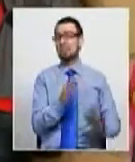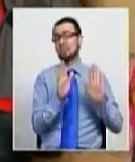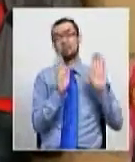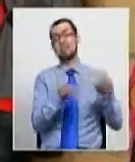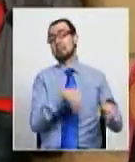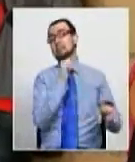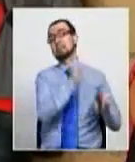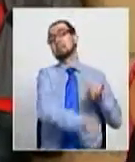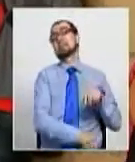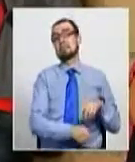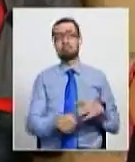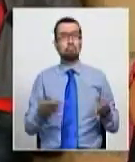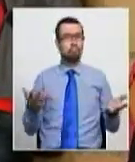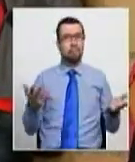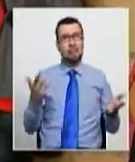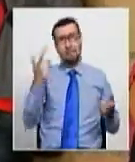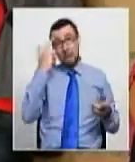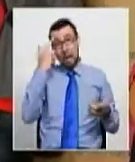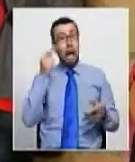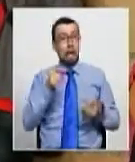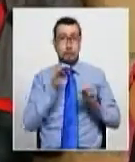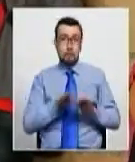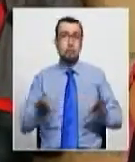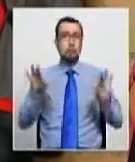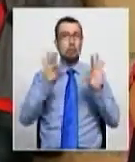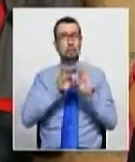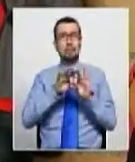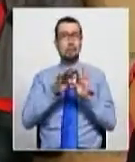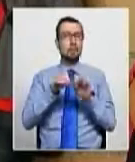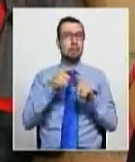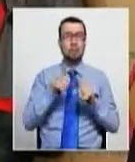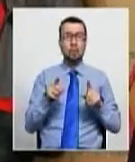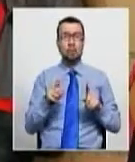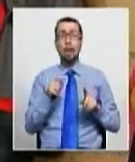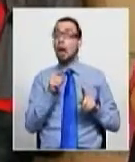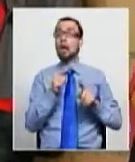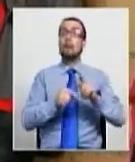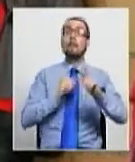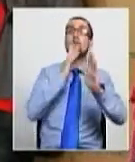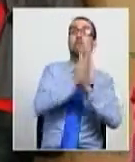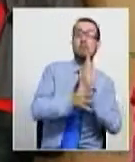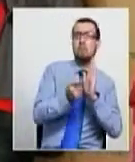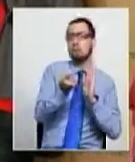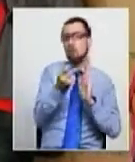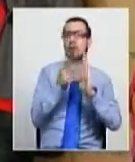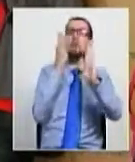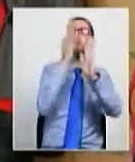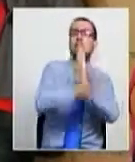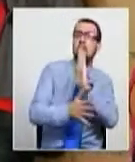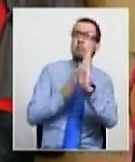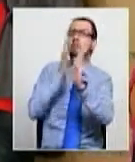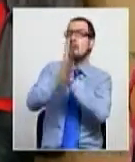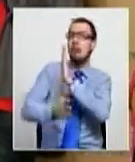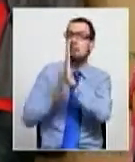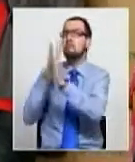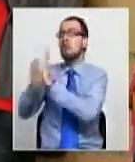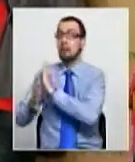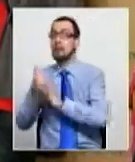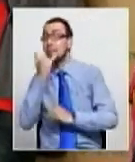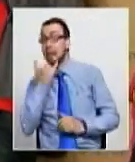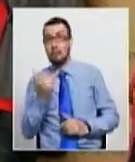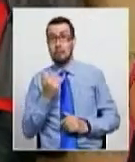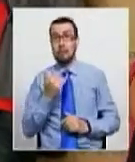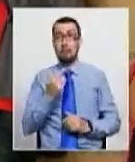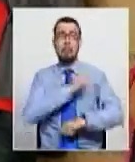simplemente no lo veo yo pensaría que sería muy importante hacer como tirar cápsulas informativas como informarle a la gente que lo que está pasando